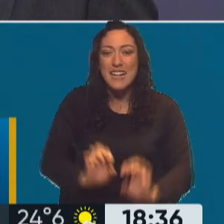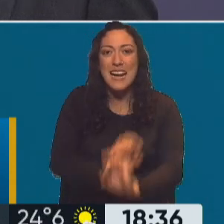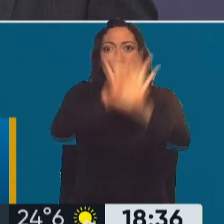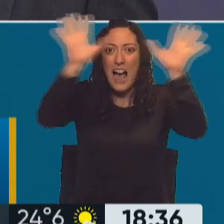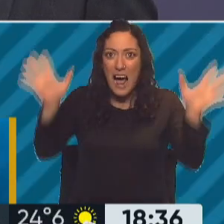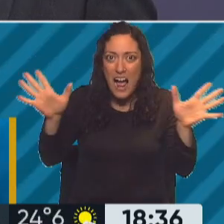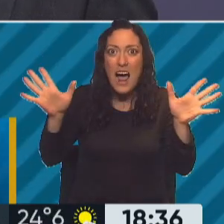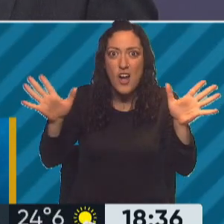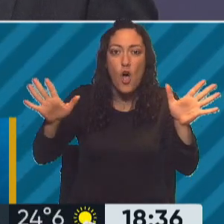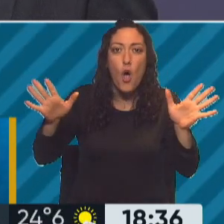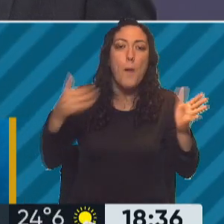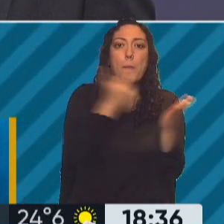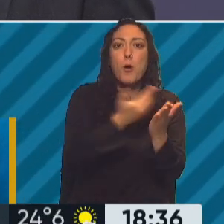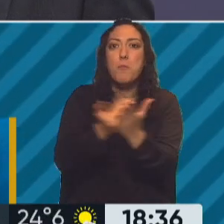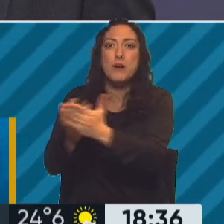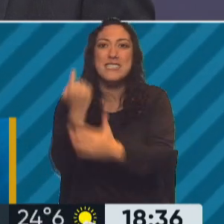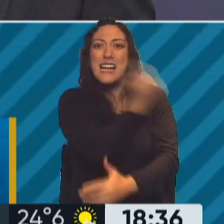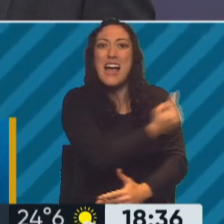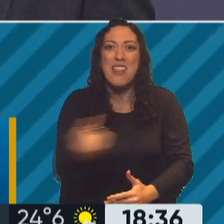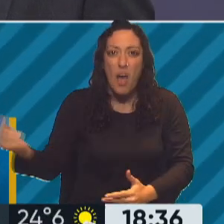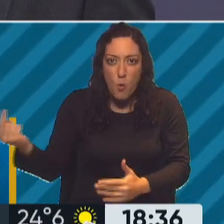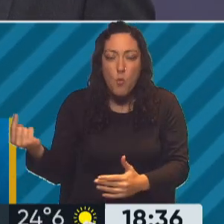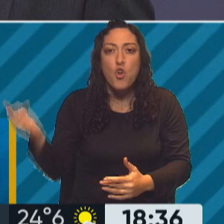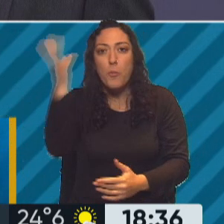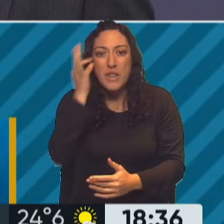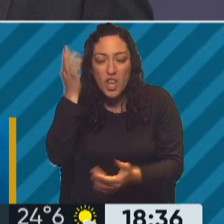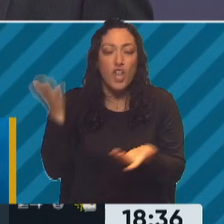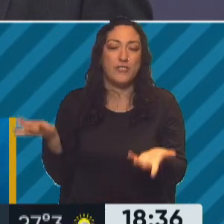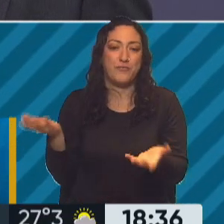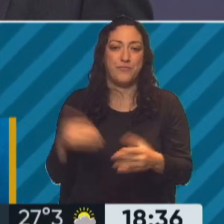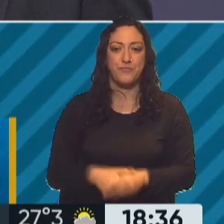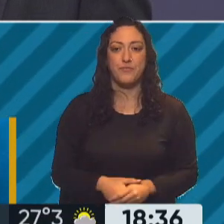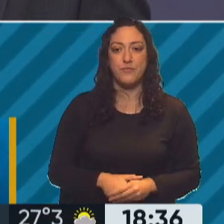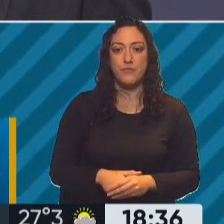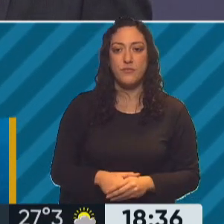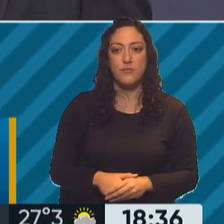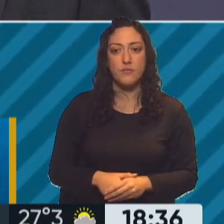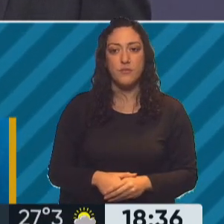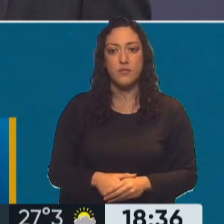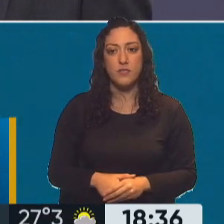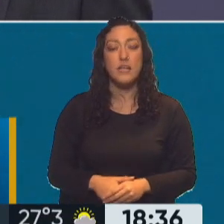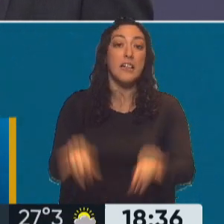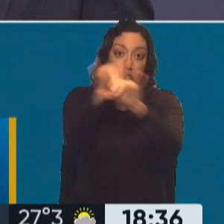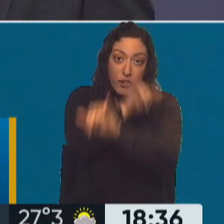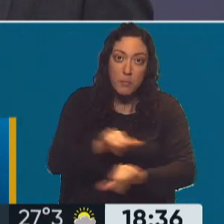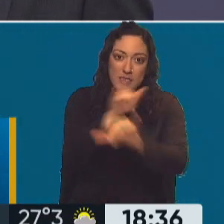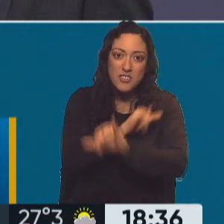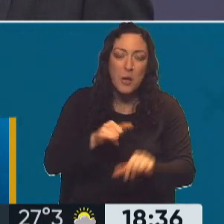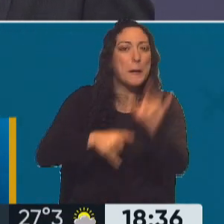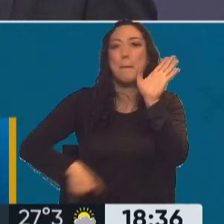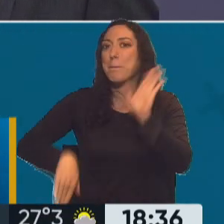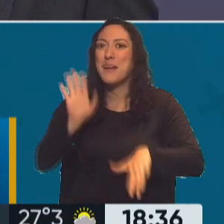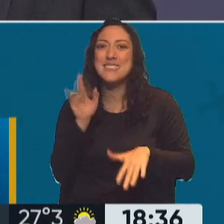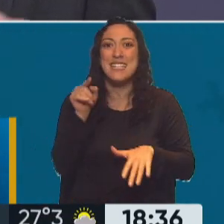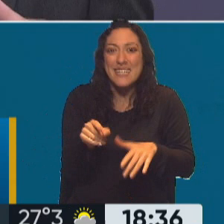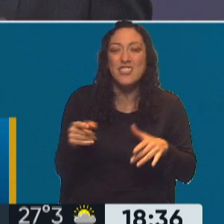para la ciudadanía cuáles son las propuestas y cuáles son los puntos de vista de cada uno de los candidatos o candidatas. Llevar más información, que básicamente es lo que